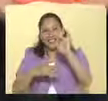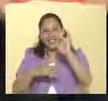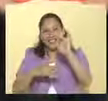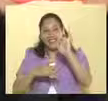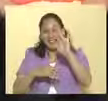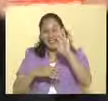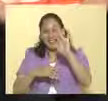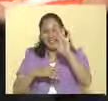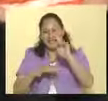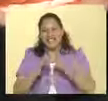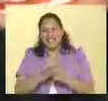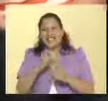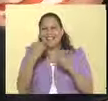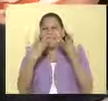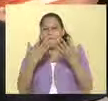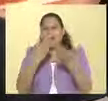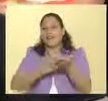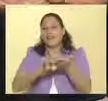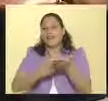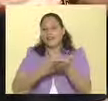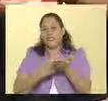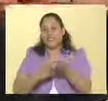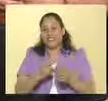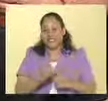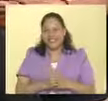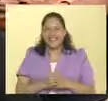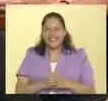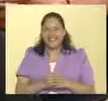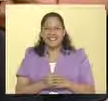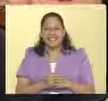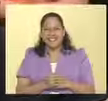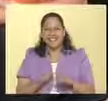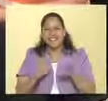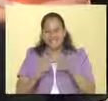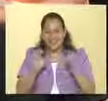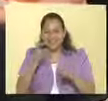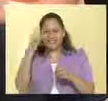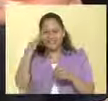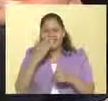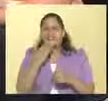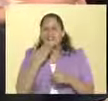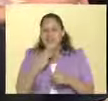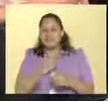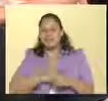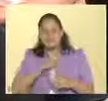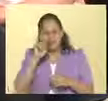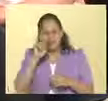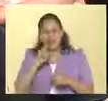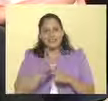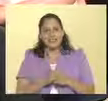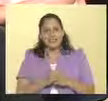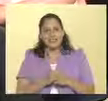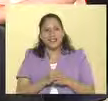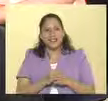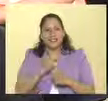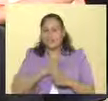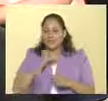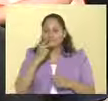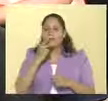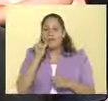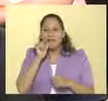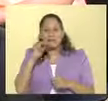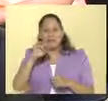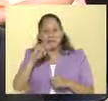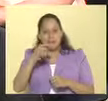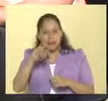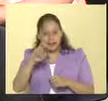Eso. mano. Es la mano rosa. ¿Arriba? Abajo. ¿Cómo estás, Murray? Bien, encantado de la vida. Mr. Murray. Es un gusto, Pati, Miguel.